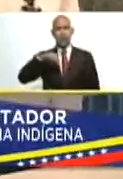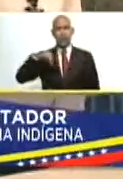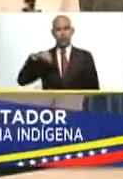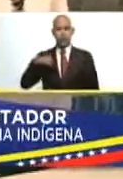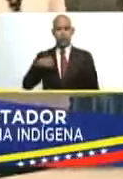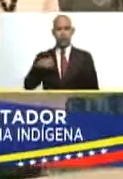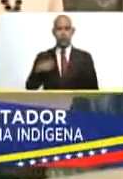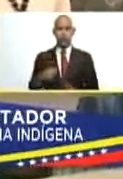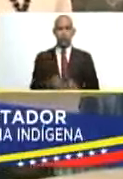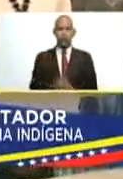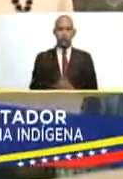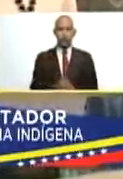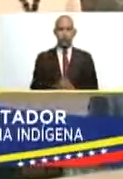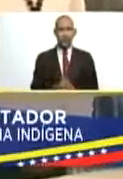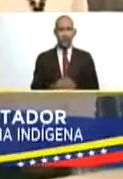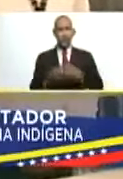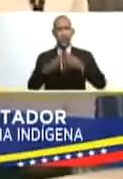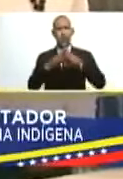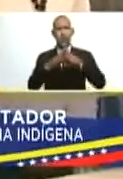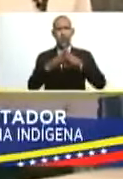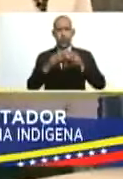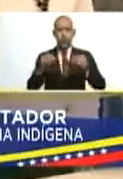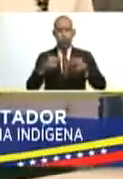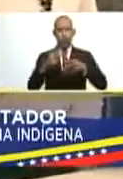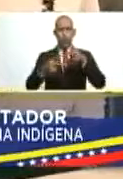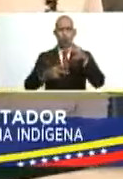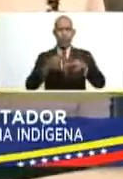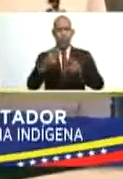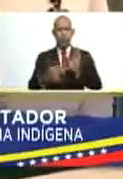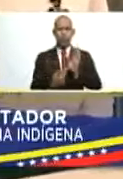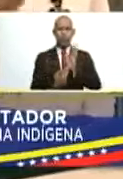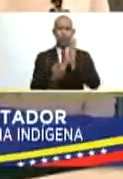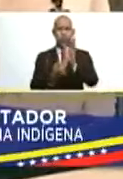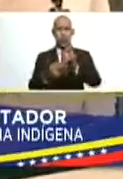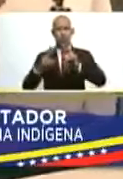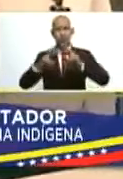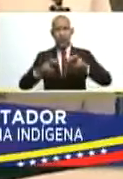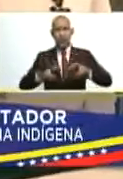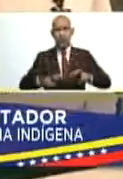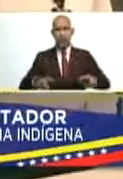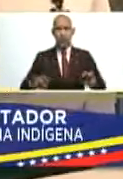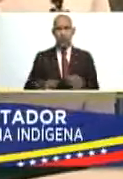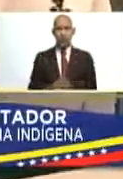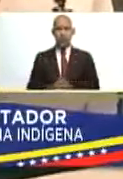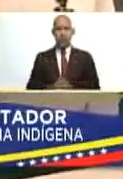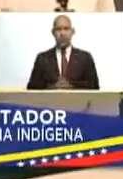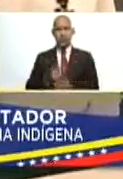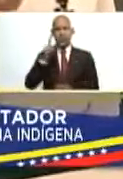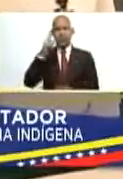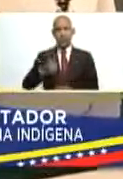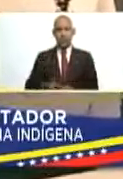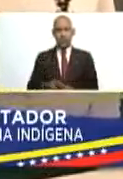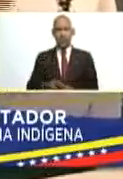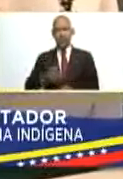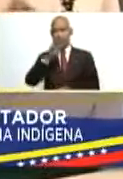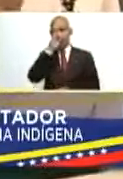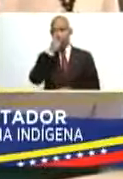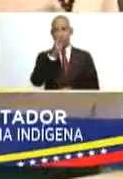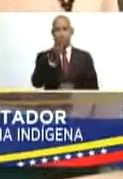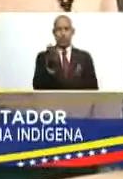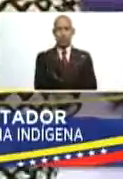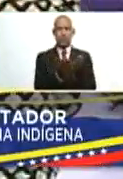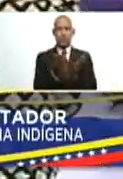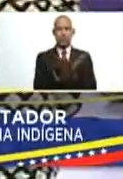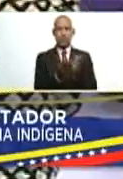que todo el producto, el resultado de esas investigaciones llegue a las aulas de clase, yo